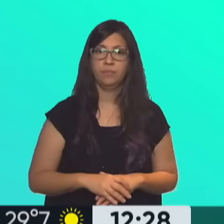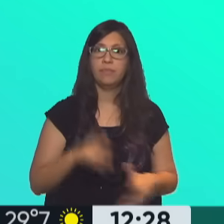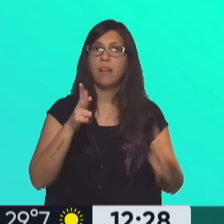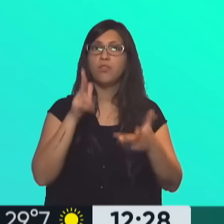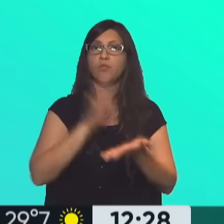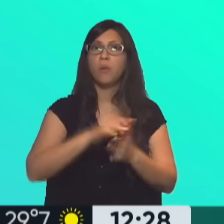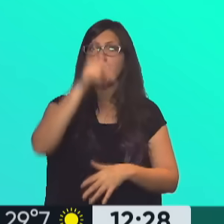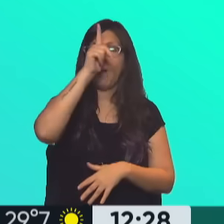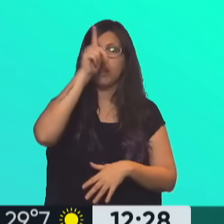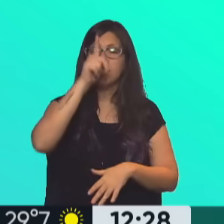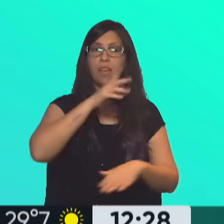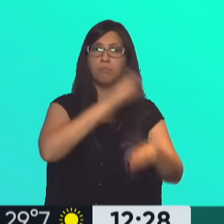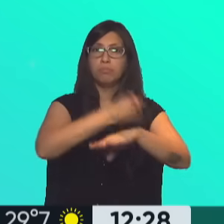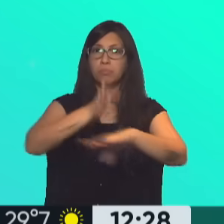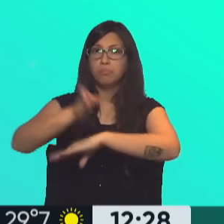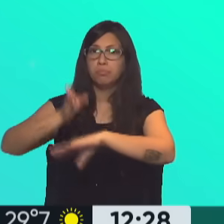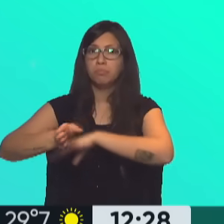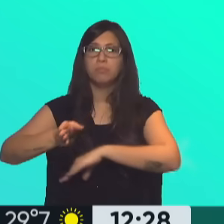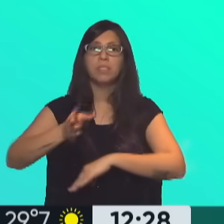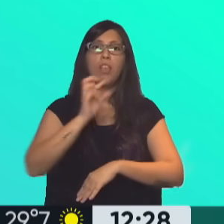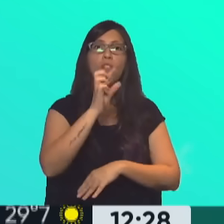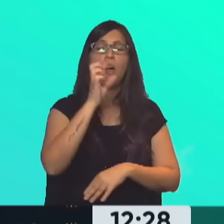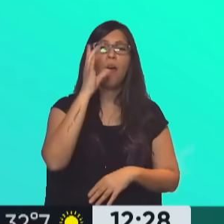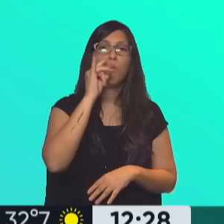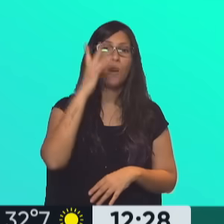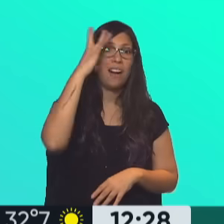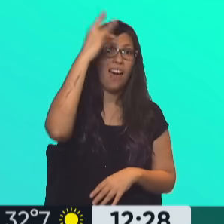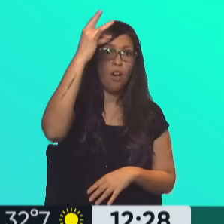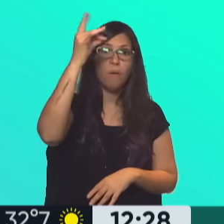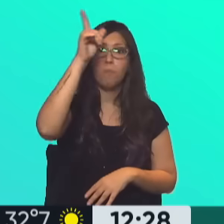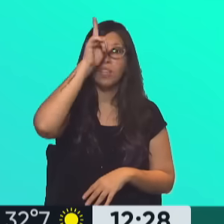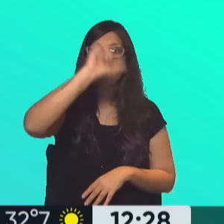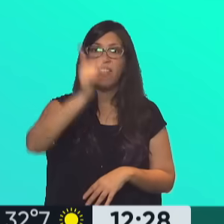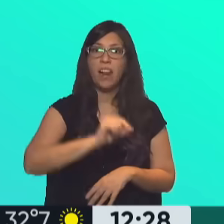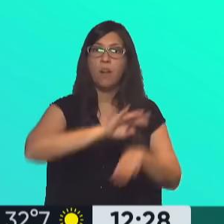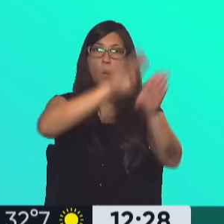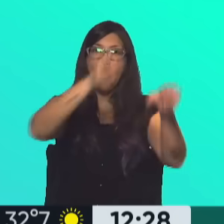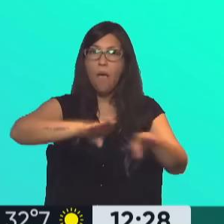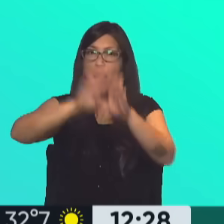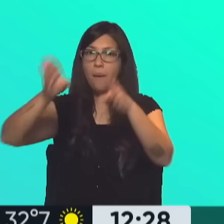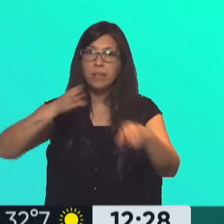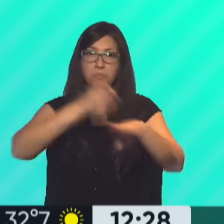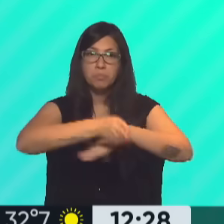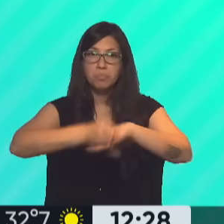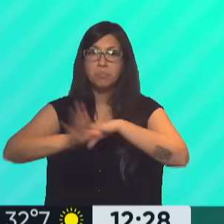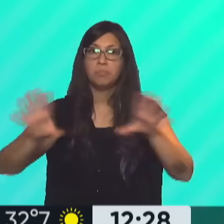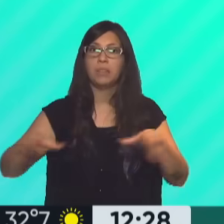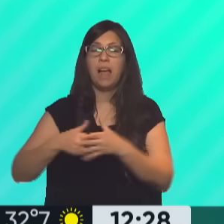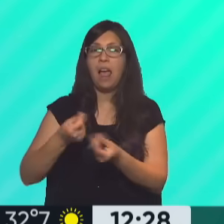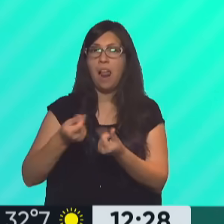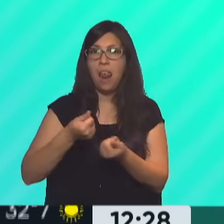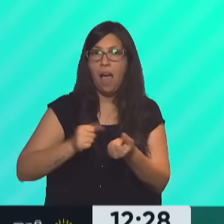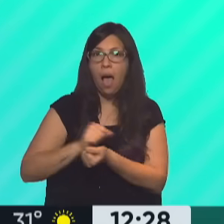operativos Allí está Doral Blue record la policía federal realiza operativos en cuevas de la City portenia la división de lavado de